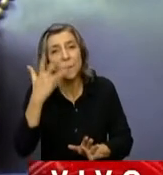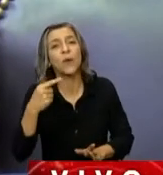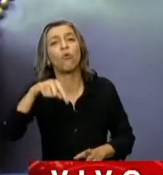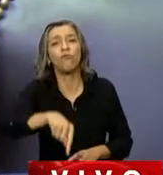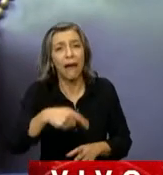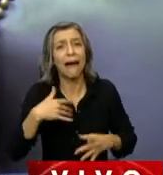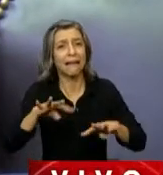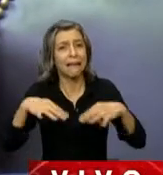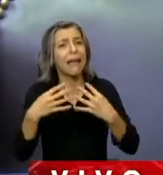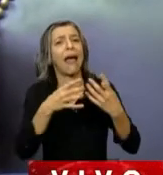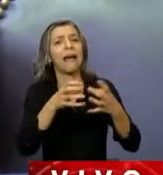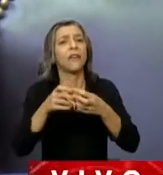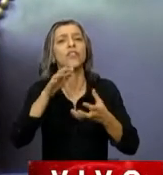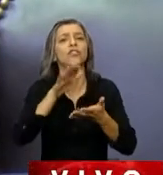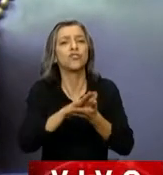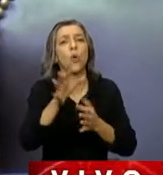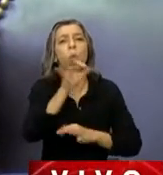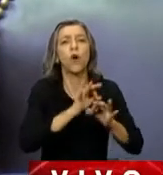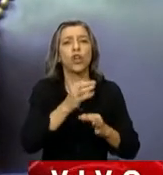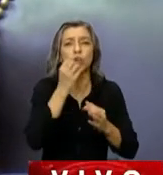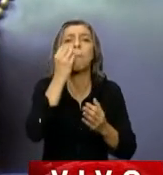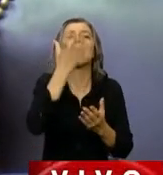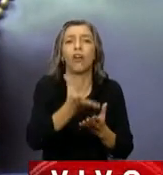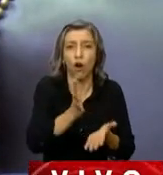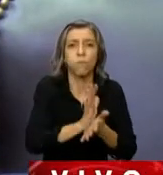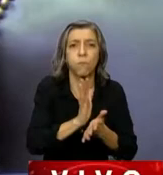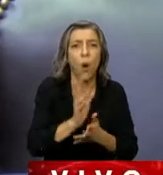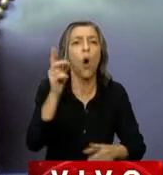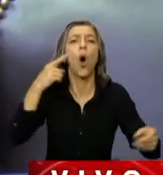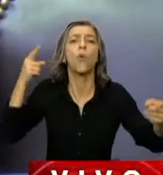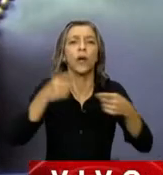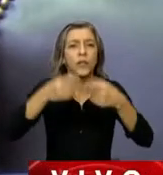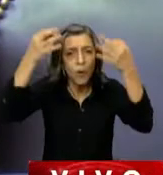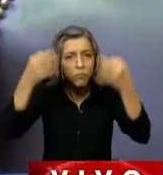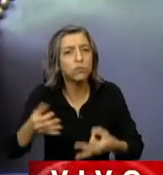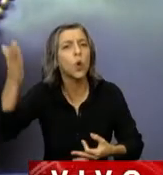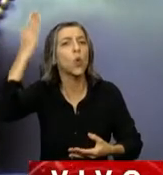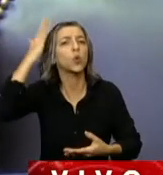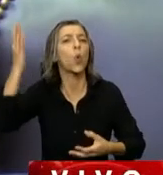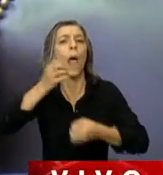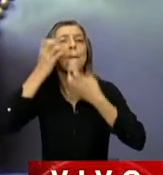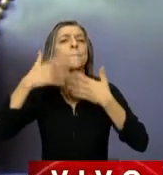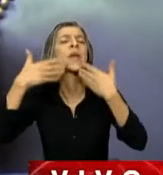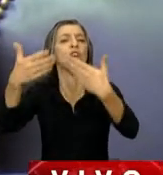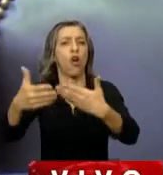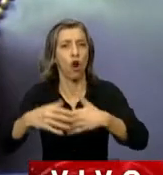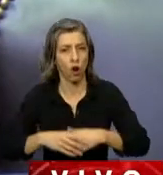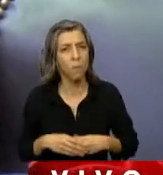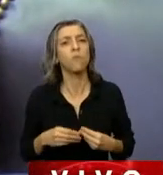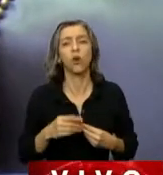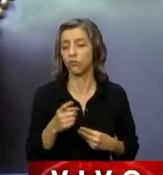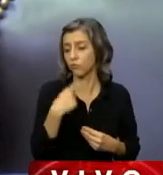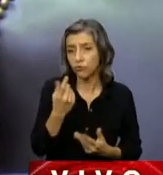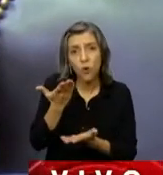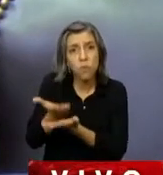cultura. Por eso vinimos incluso con la propuesta del dictamen de minoría, que nos parece mucho